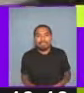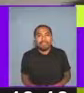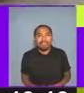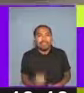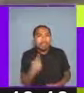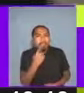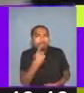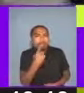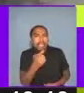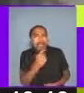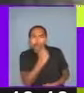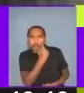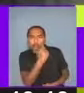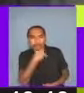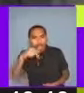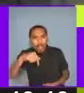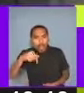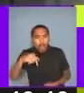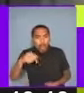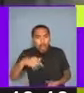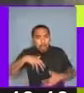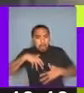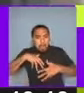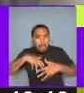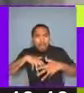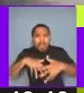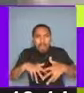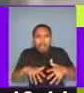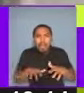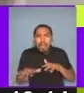hubo hoy a nivel nacional. ¿Cómo se observa la plaza?